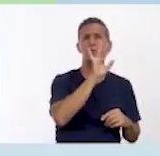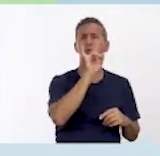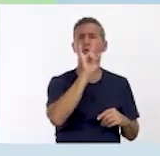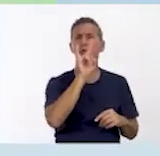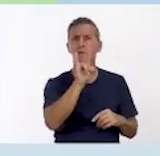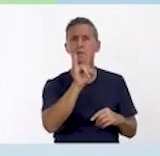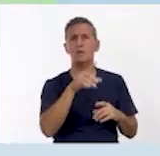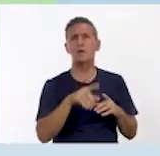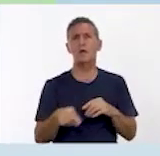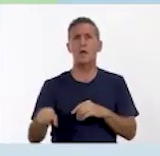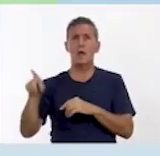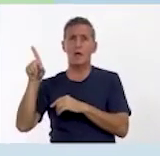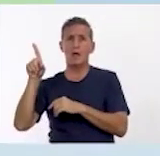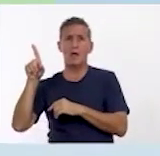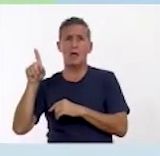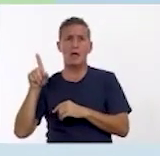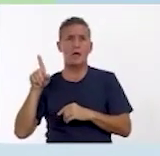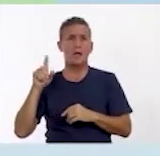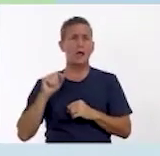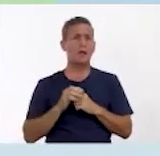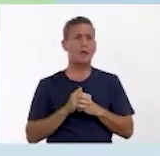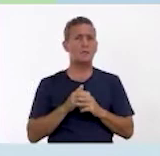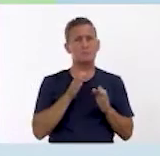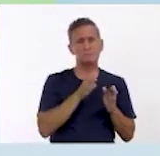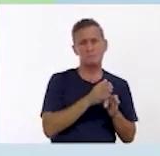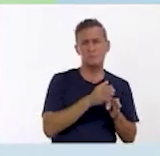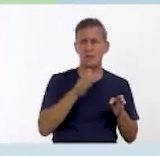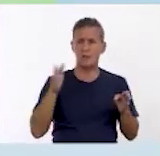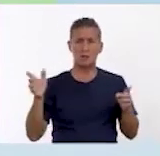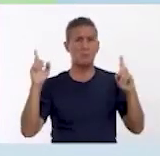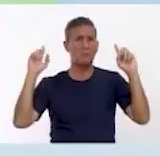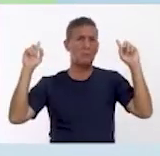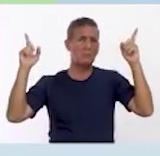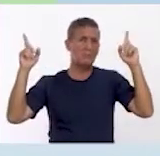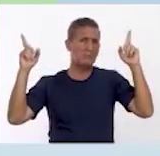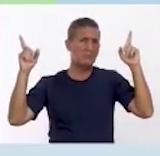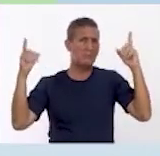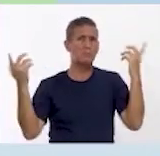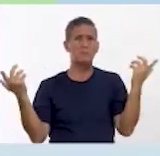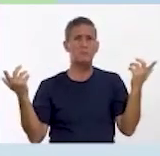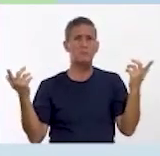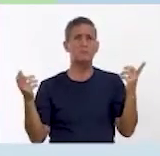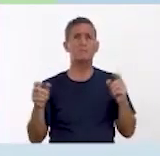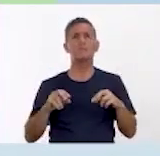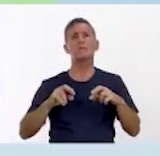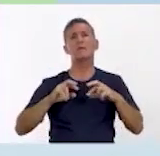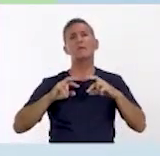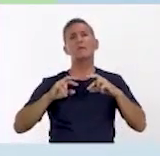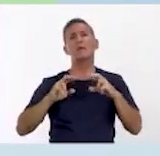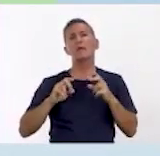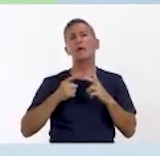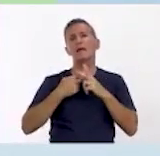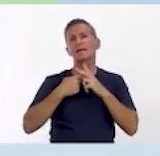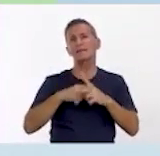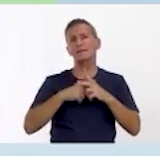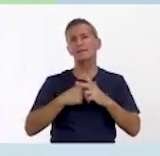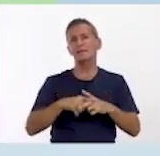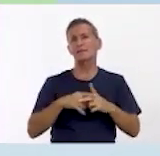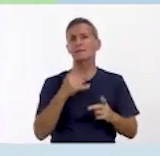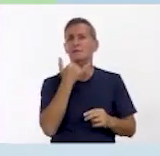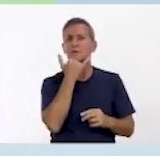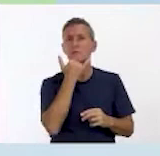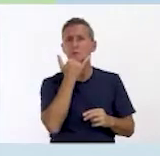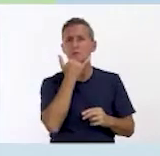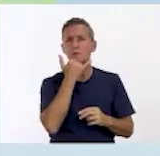su etapa de política de rectificación de errores, etcétera, pero nosotros vemos que